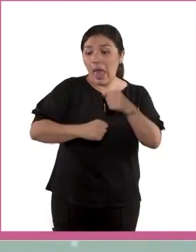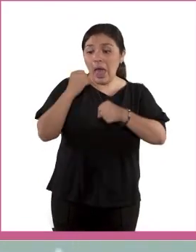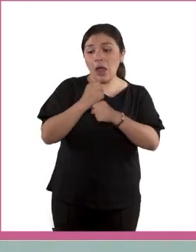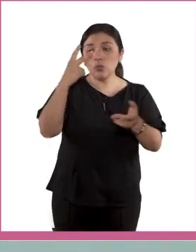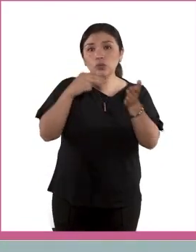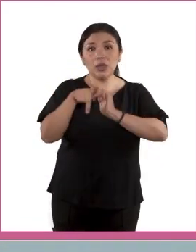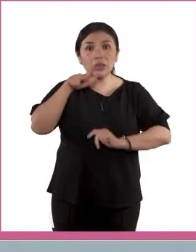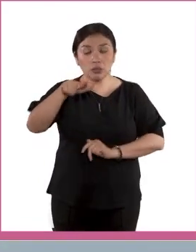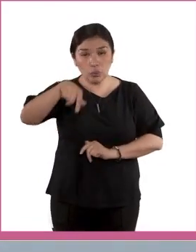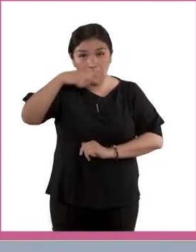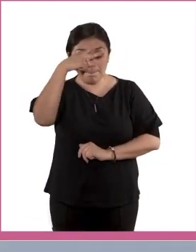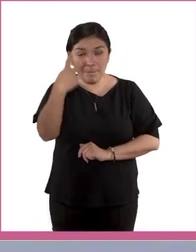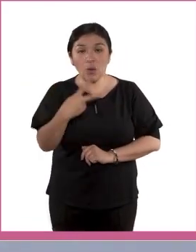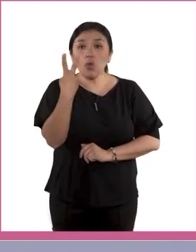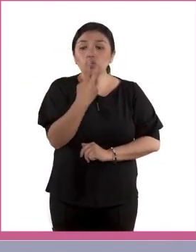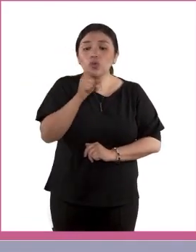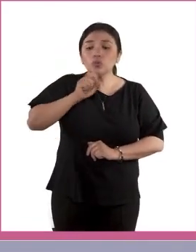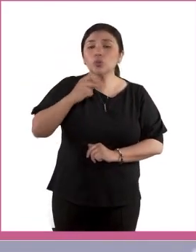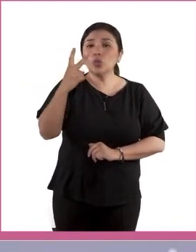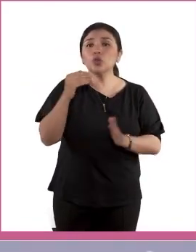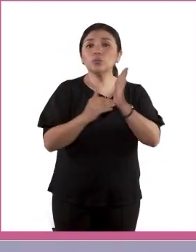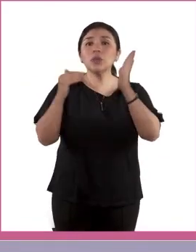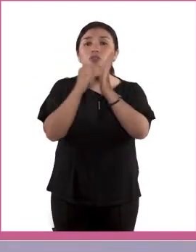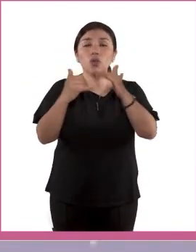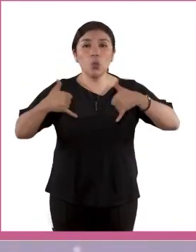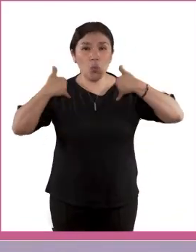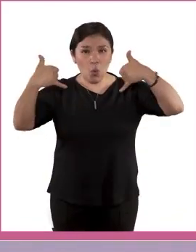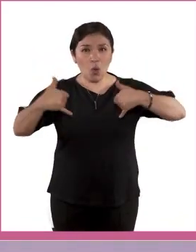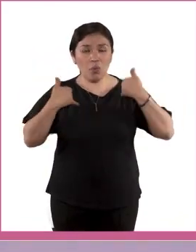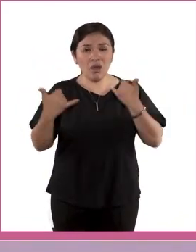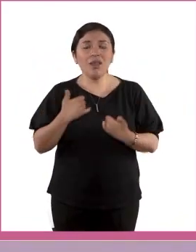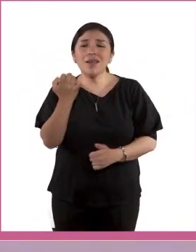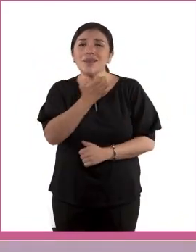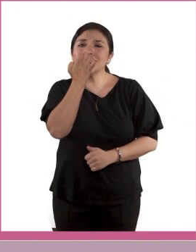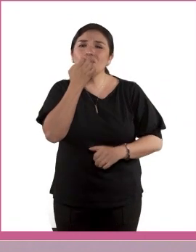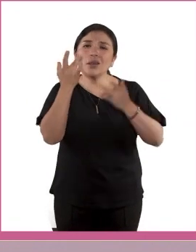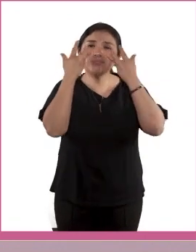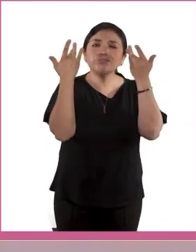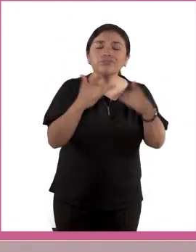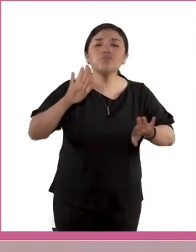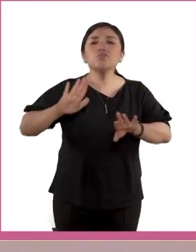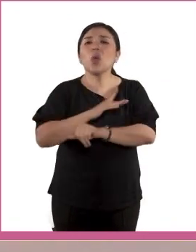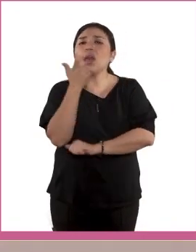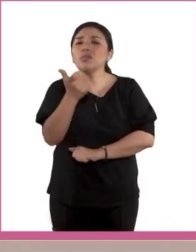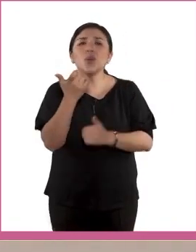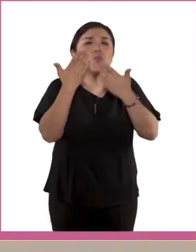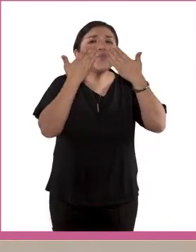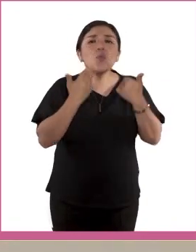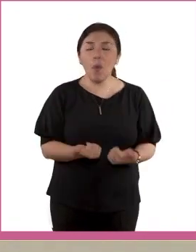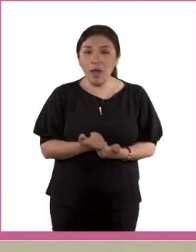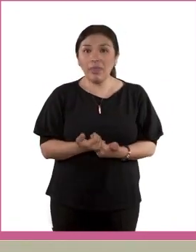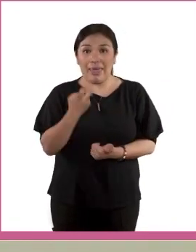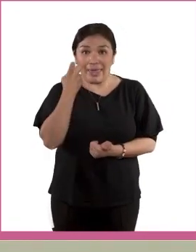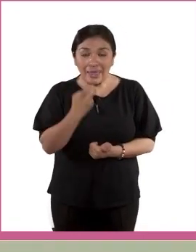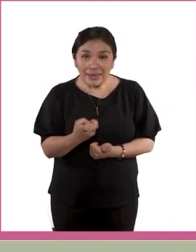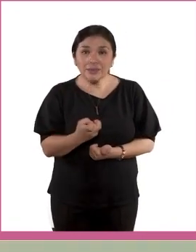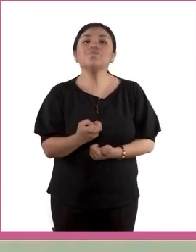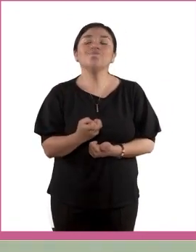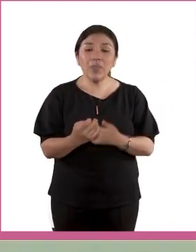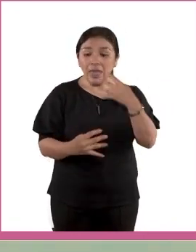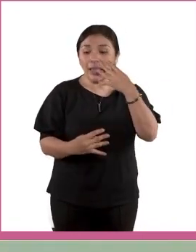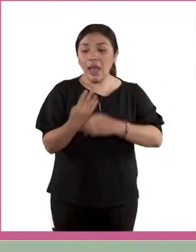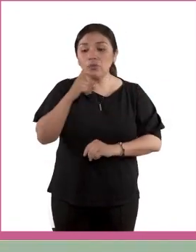del INEGI, en 2018 en México, 2.2 millones de adolescentes abandonan la escuela por falta